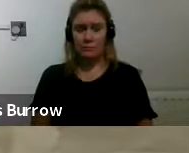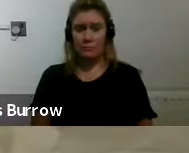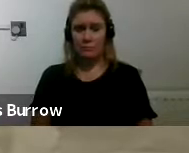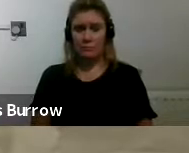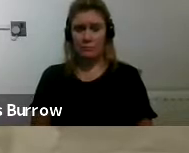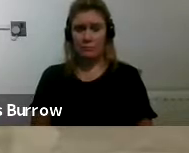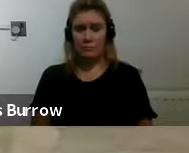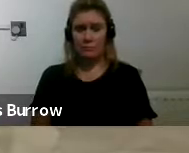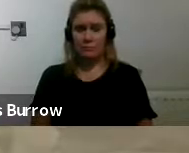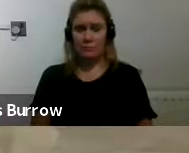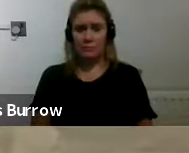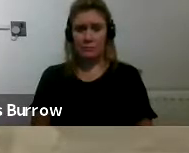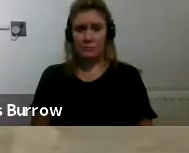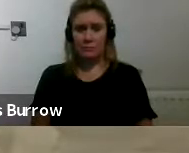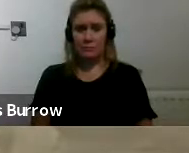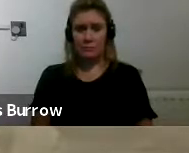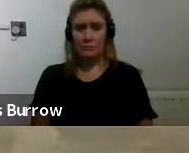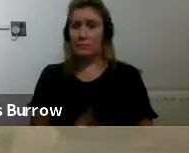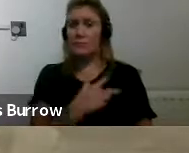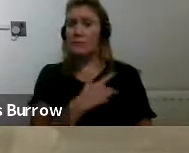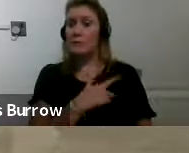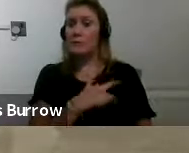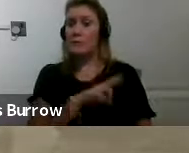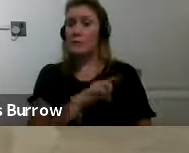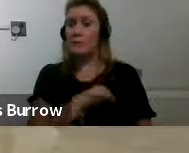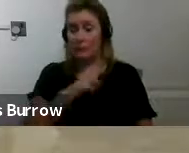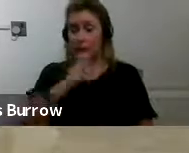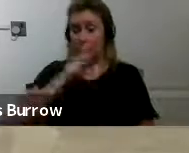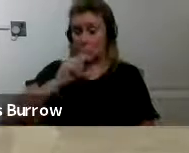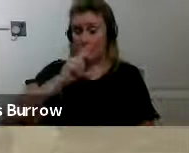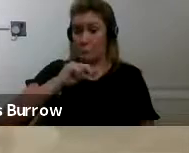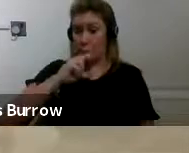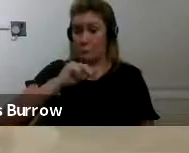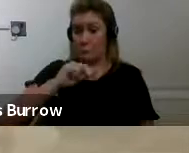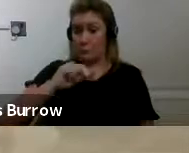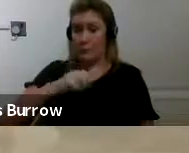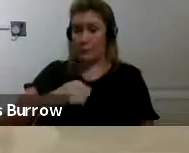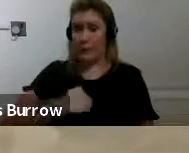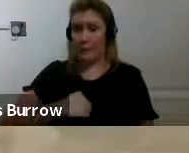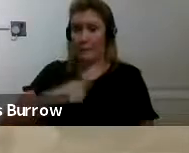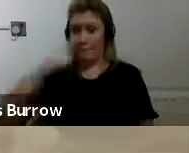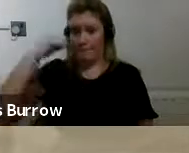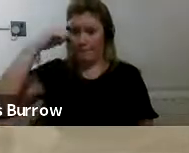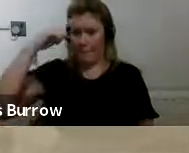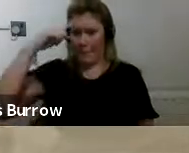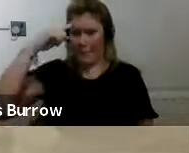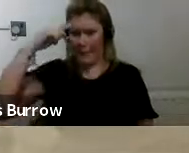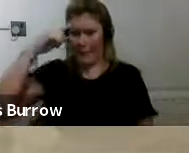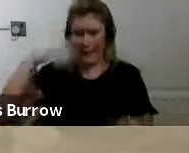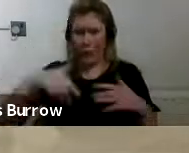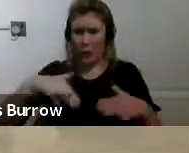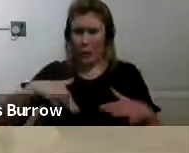Ya, me duele mucho la cabeza, necesita ayuda. My hip hurts and I need help.